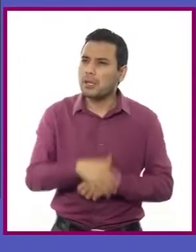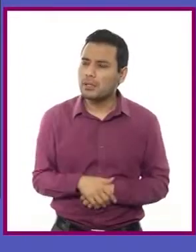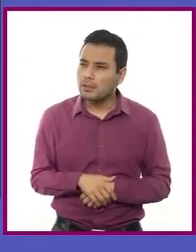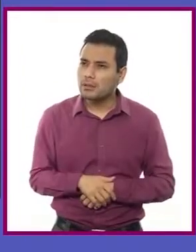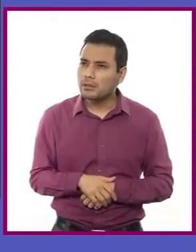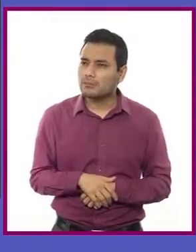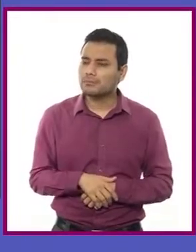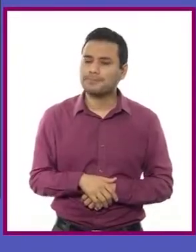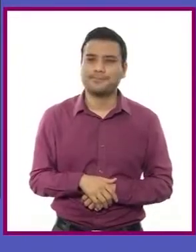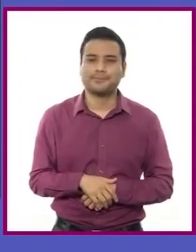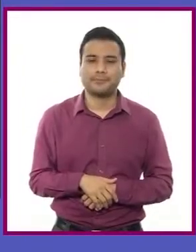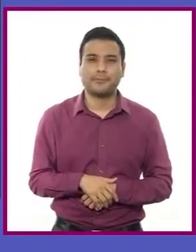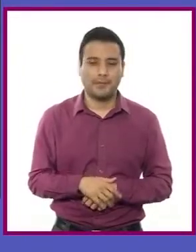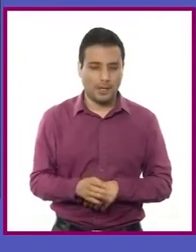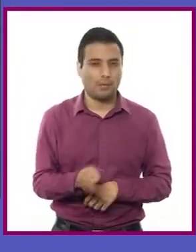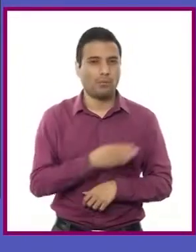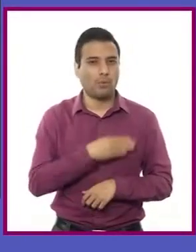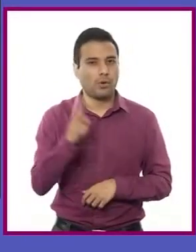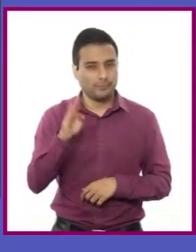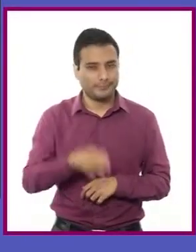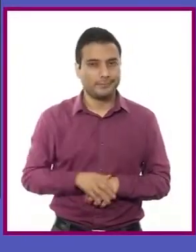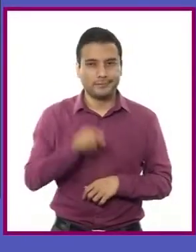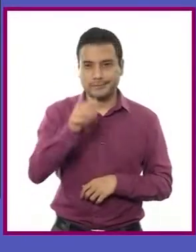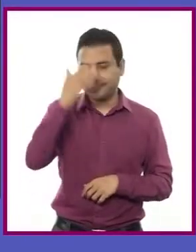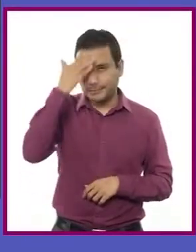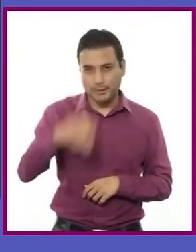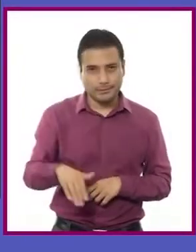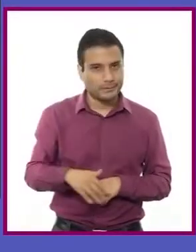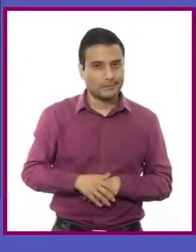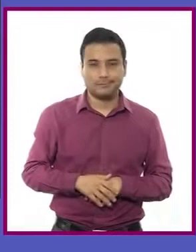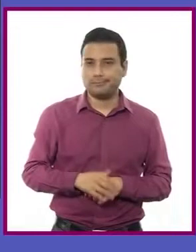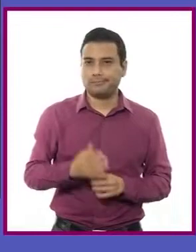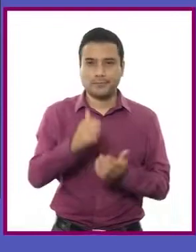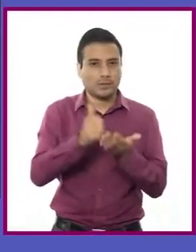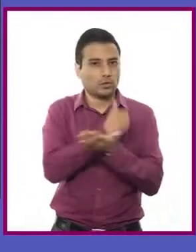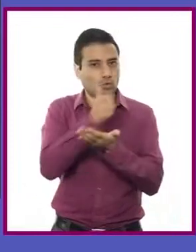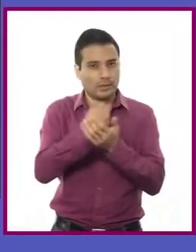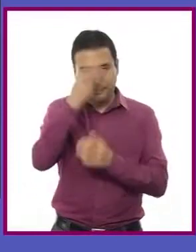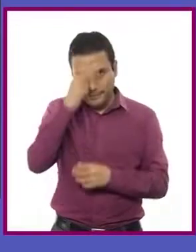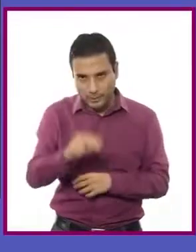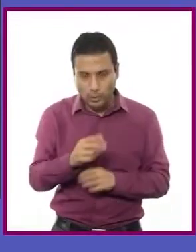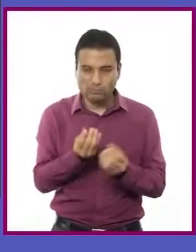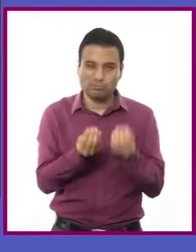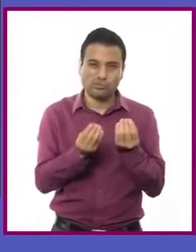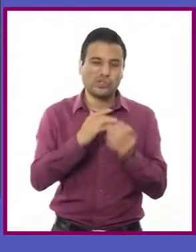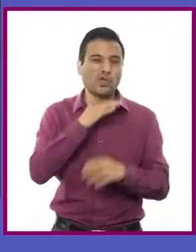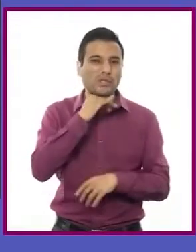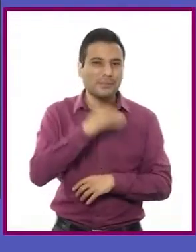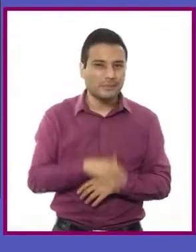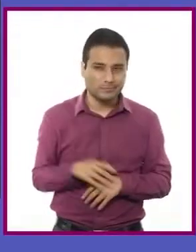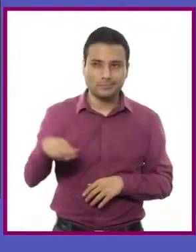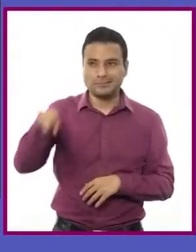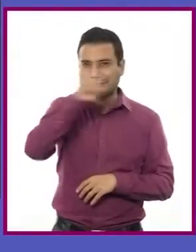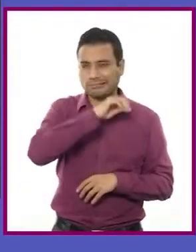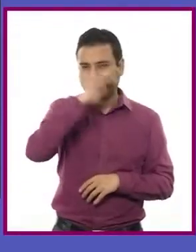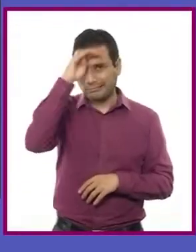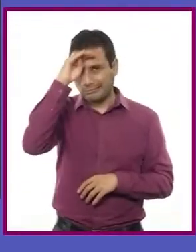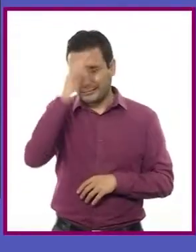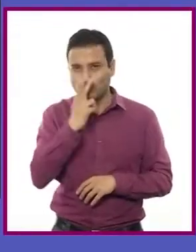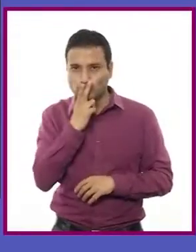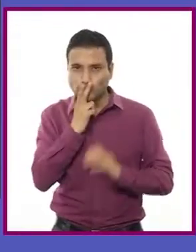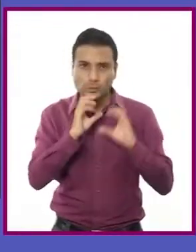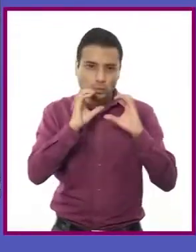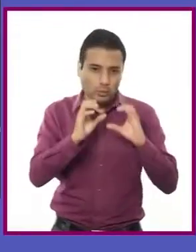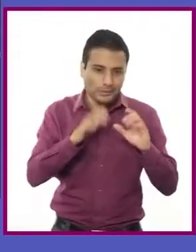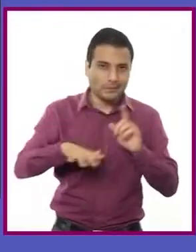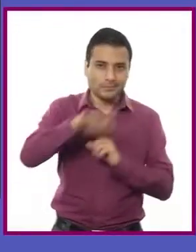educación, por ejemplo? Bueno, como tú sabes, México es una de las ciudades, la Ciudad de México es de las más contaminadas, entonces decidimos hacer algo en cuestión ambiental. Cada